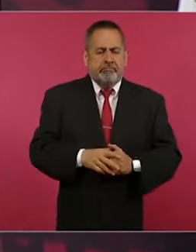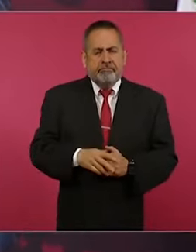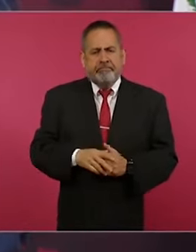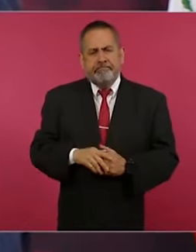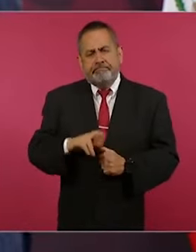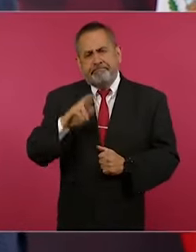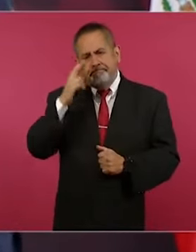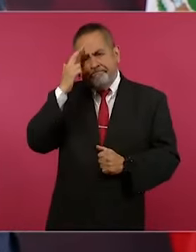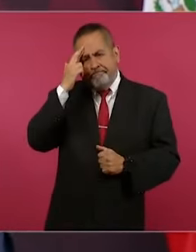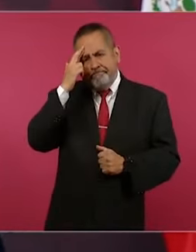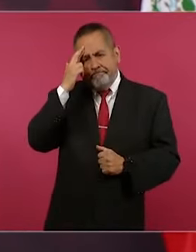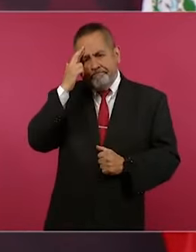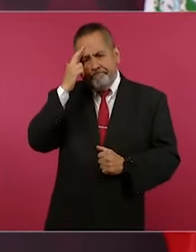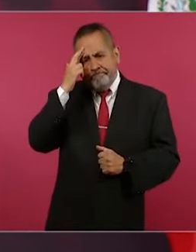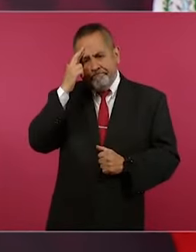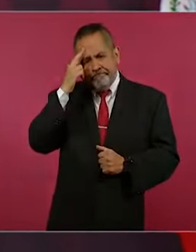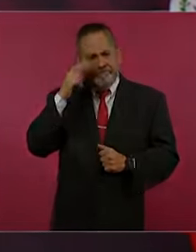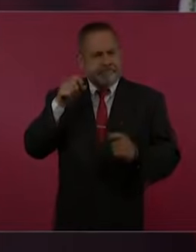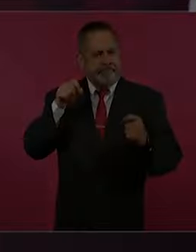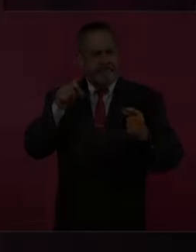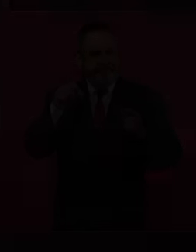y comunicando.